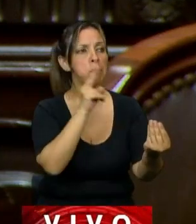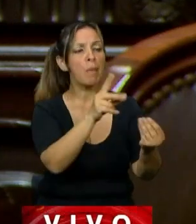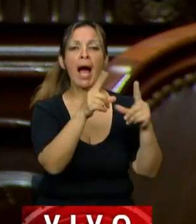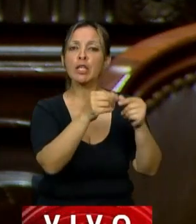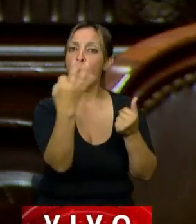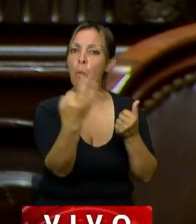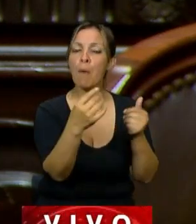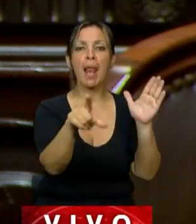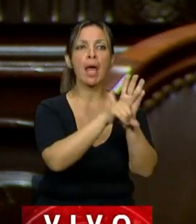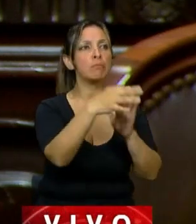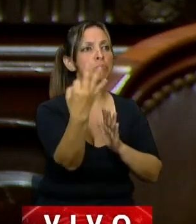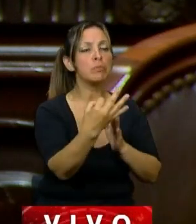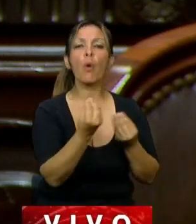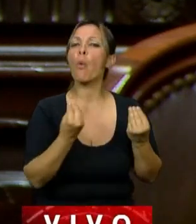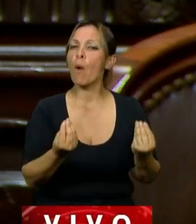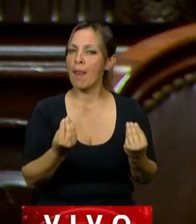que era el famoso artículo